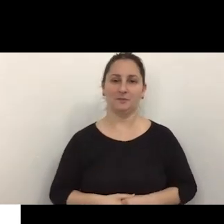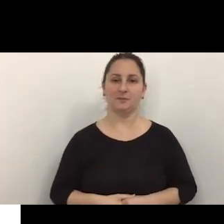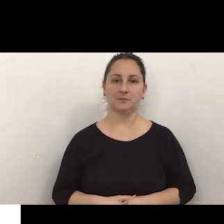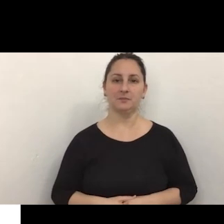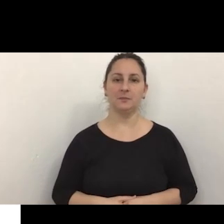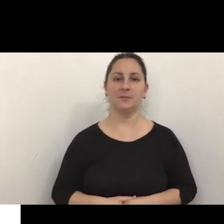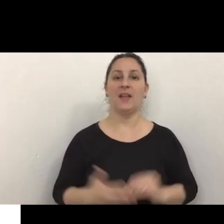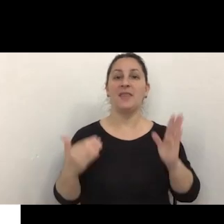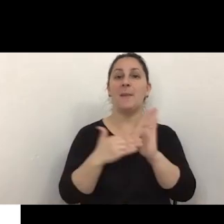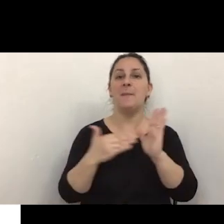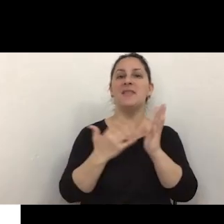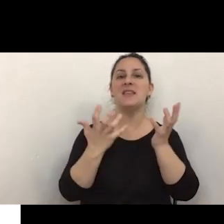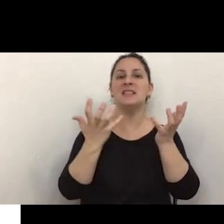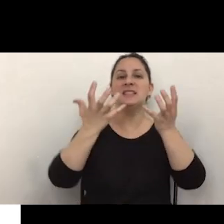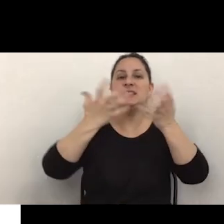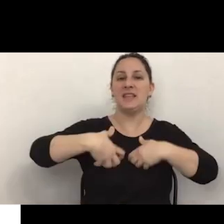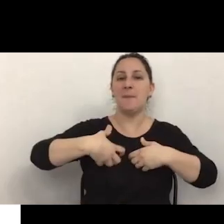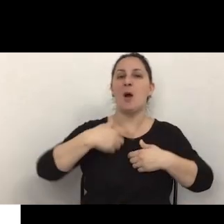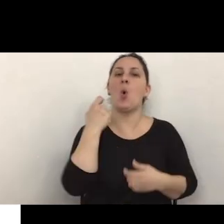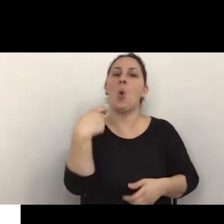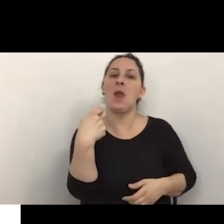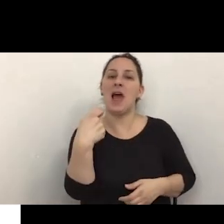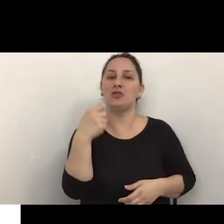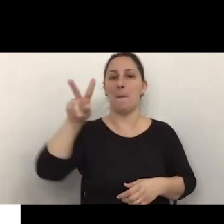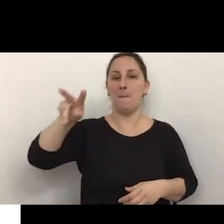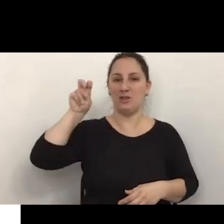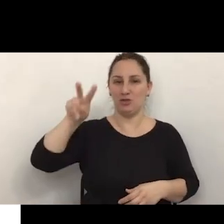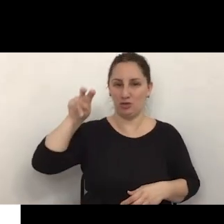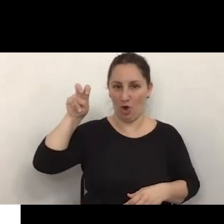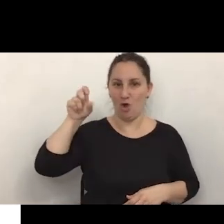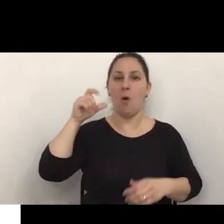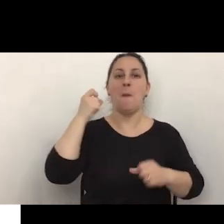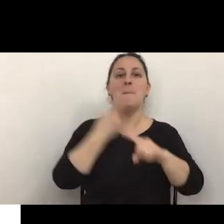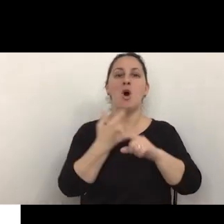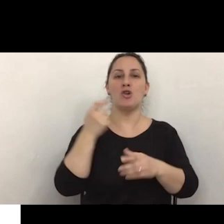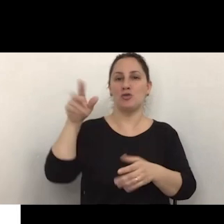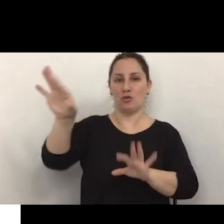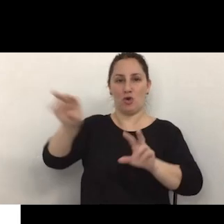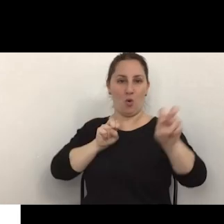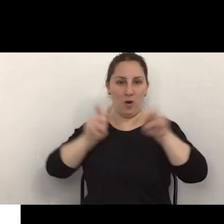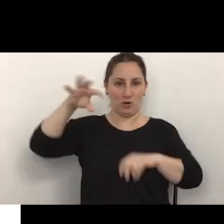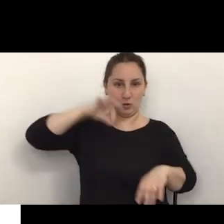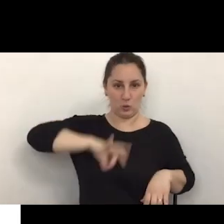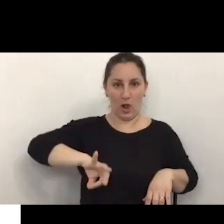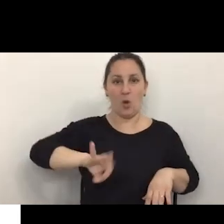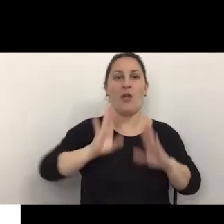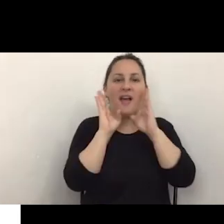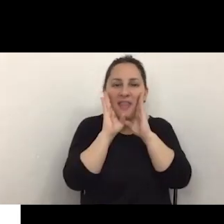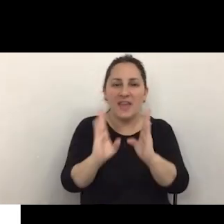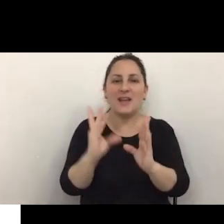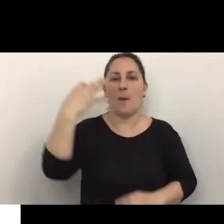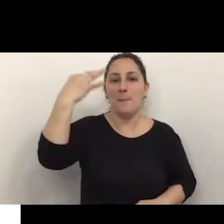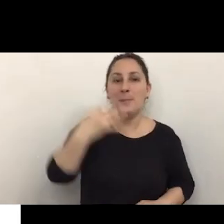acuerdo al sistema integrado de jubilaciones y pensiones sobre las remuneraciones cuando hay dedicación, ya